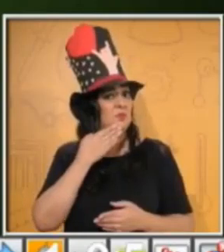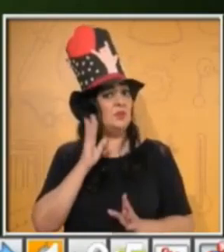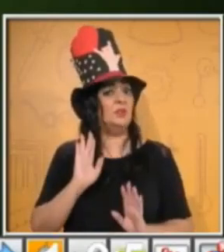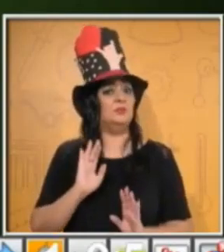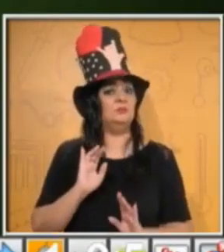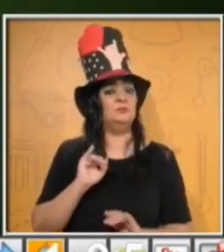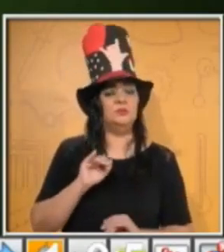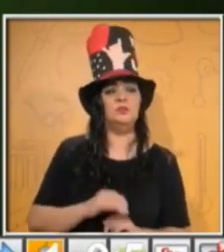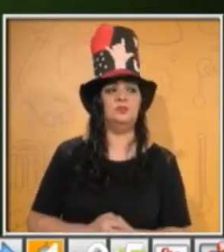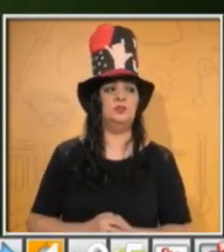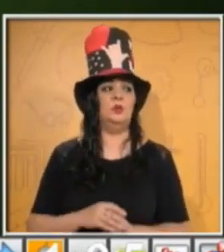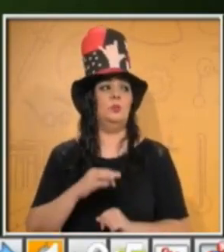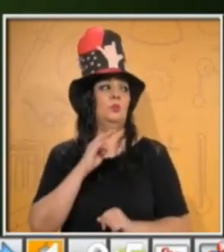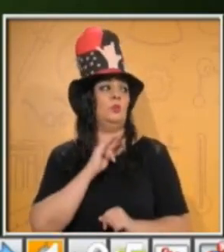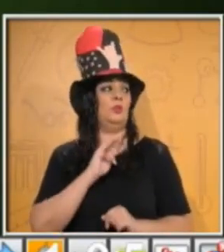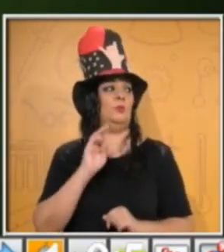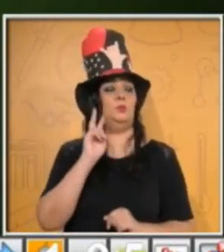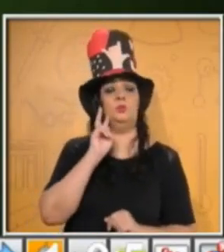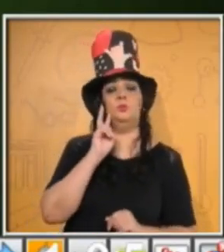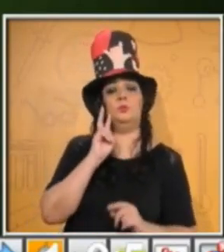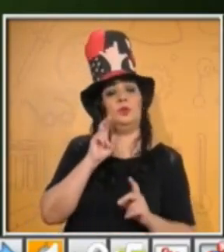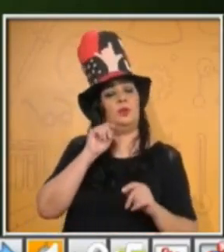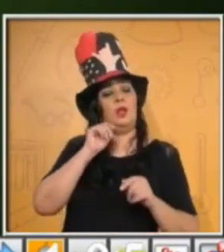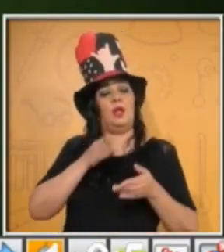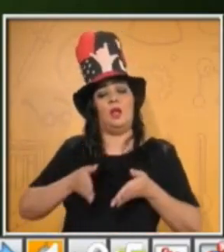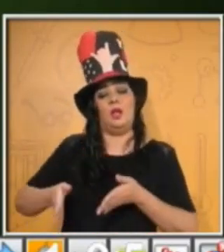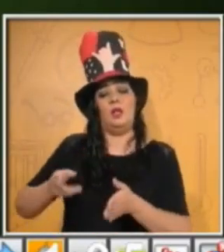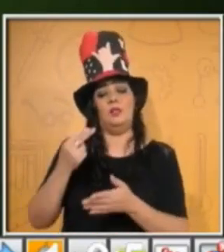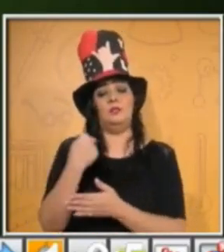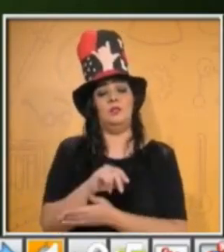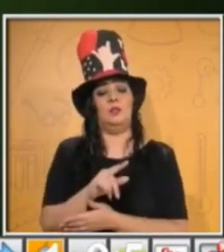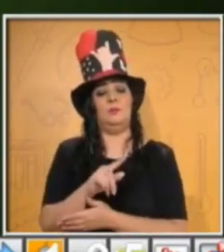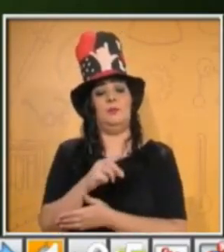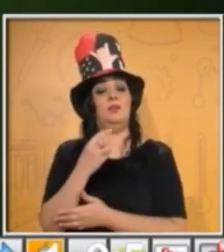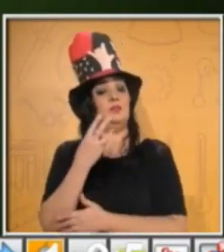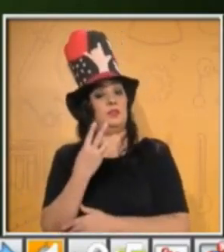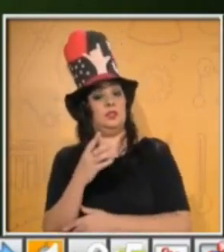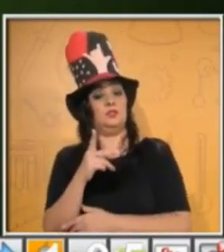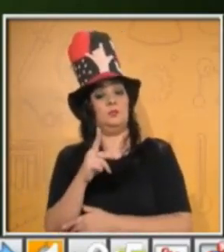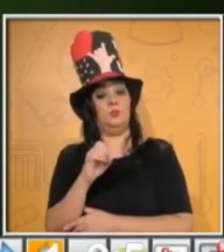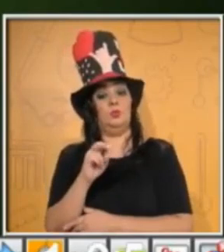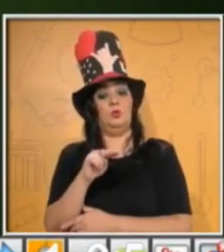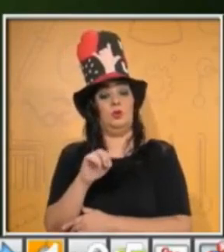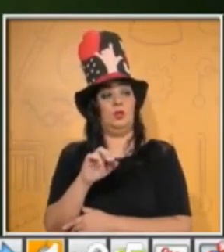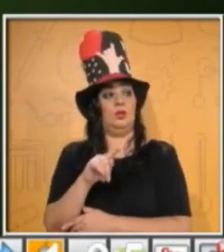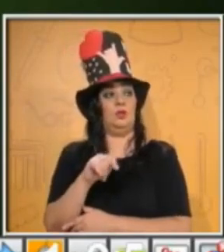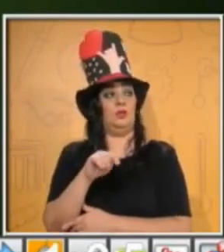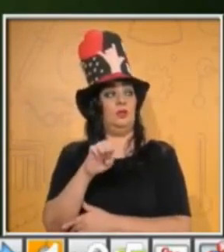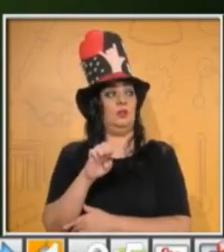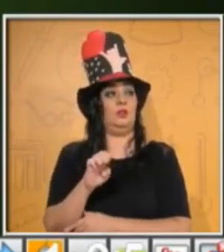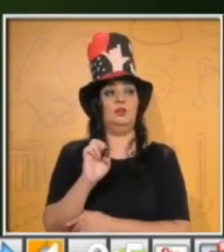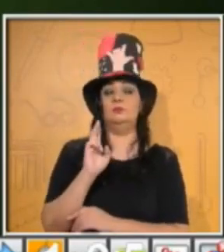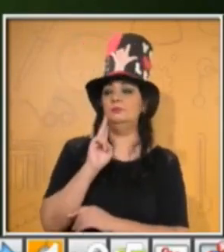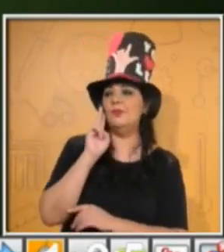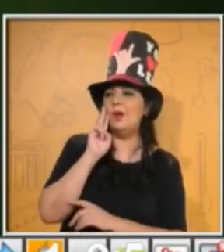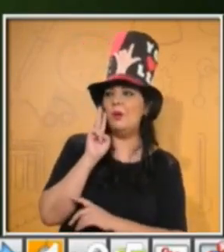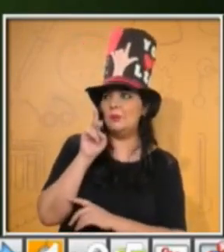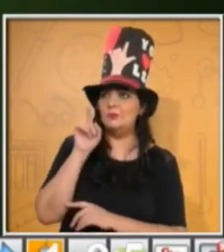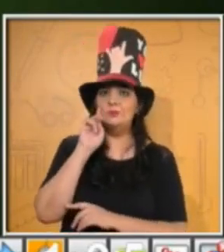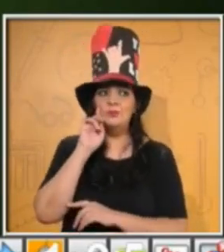Sí, nos podemos ubicar en la calle que se llama Tres Poniente. En la calle Tres Poniente. A ver,